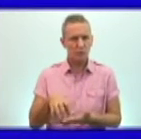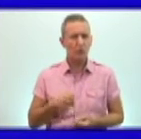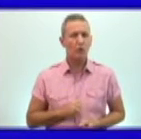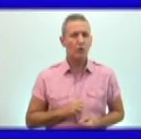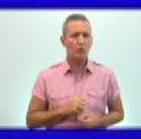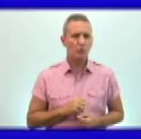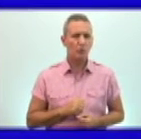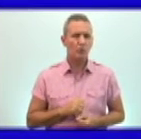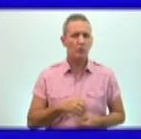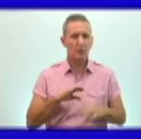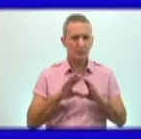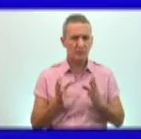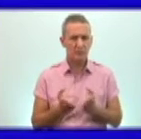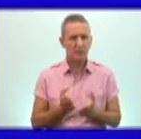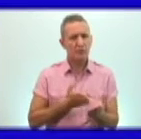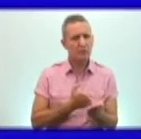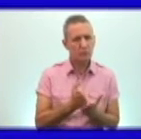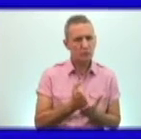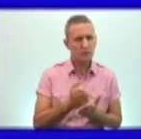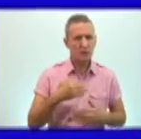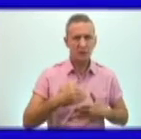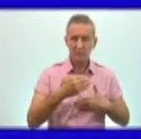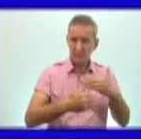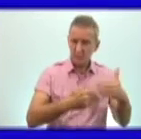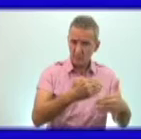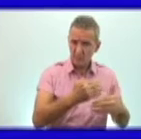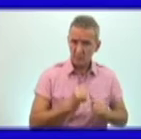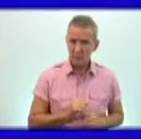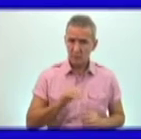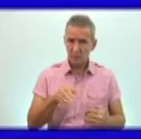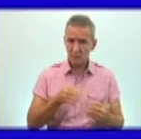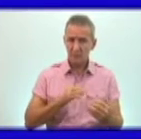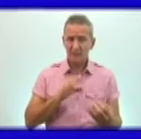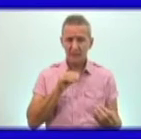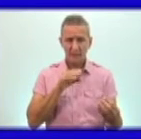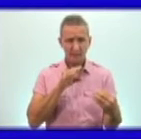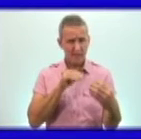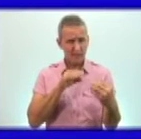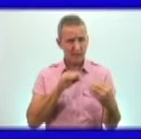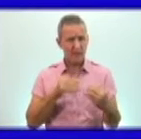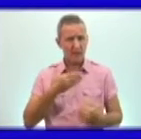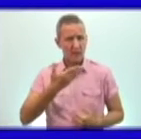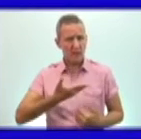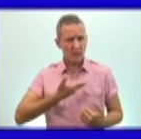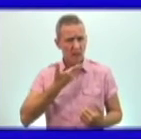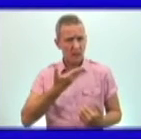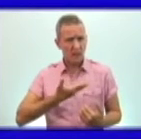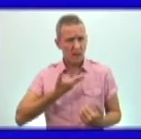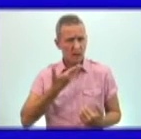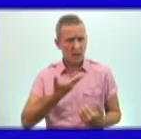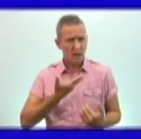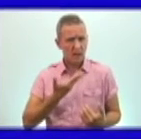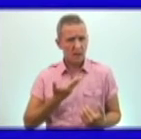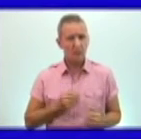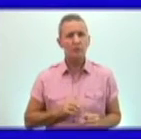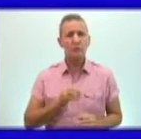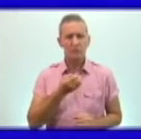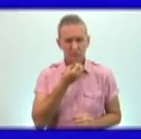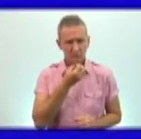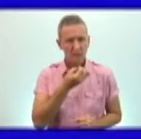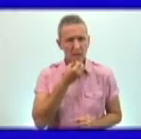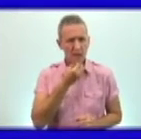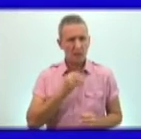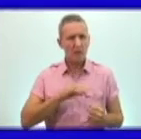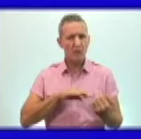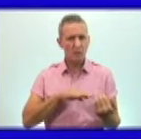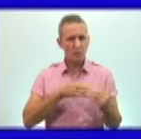ustedes la continuidad de este proceso. Ustedes van a debatir, van a tener la posibilidad de que en sus clases ustedes puedan debatir en torno a la